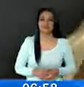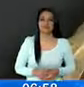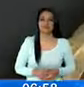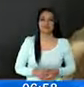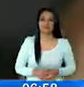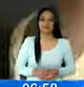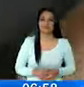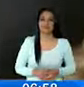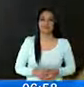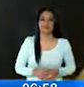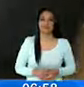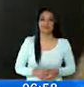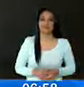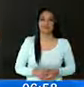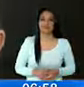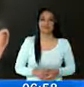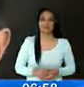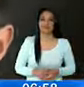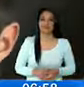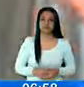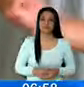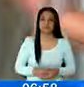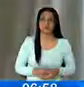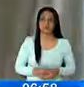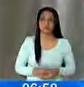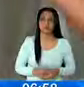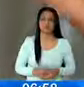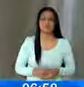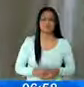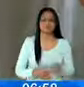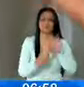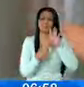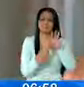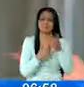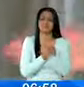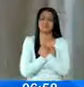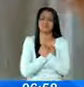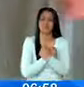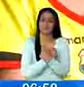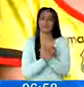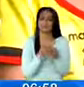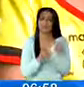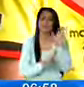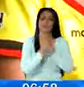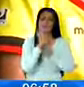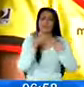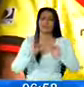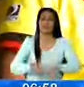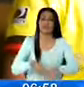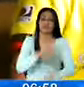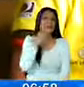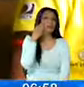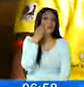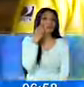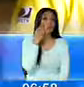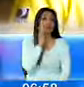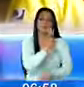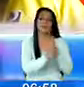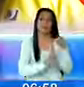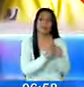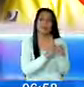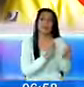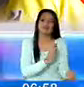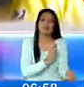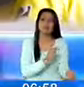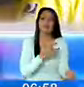hijo, estuvo con él, yo pude ver de lejos, pude ver. Este es un ejemplo de amor y de superación. Matthew tiene 4 años y medio de edad